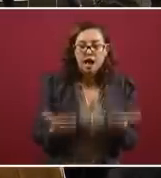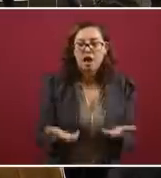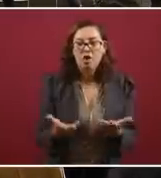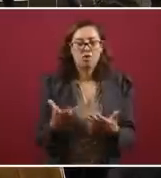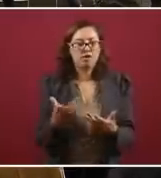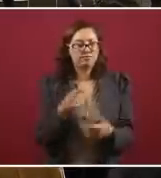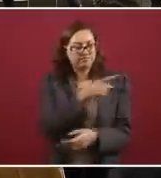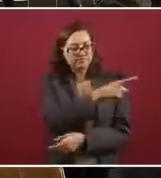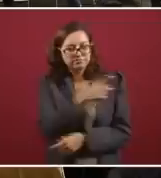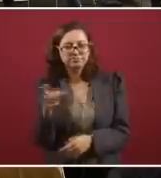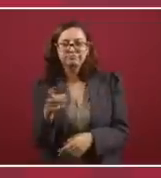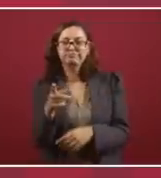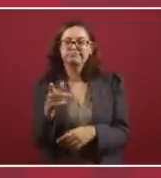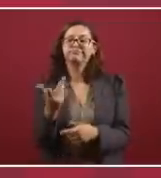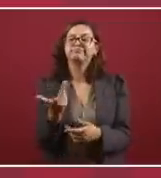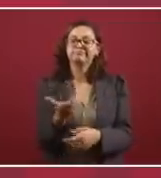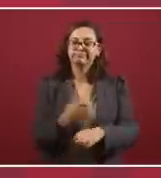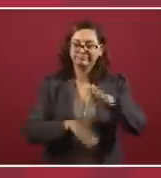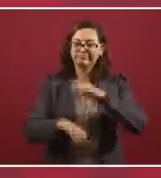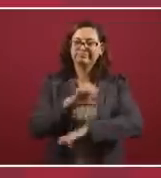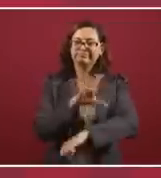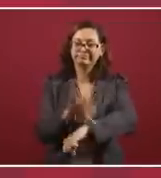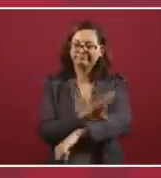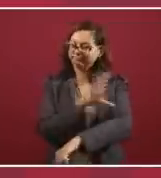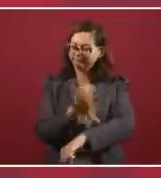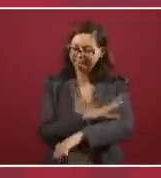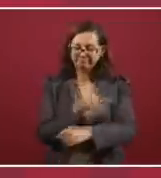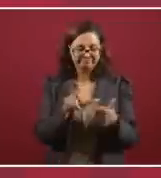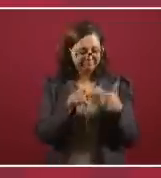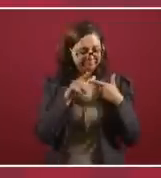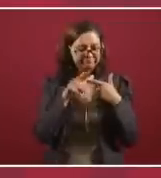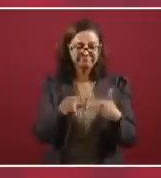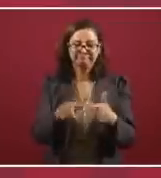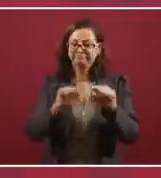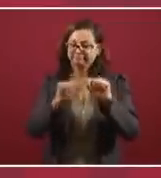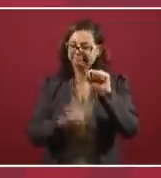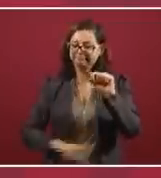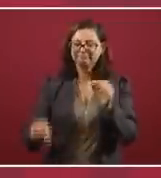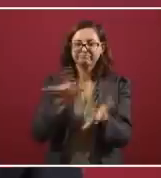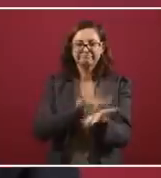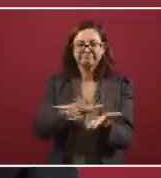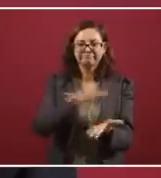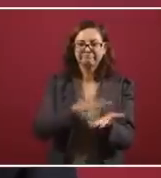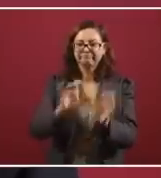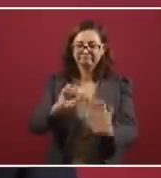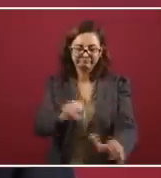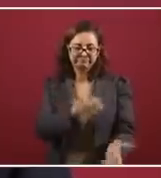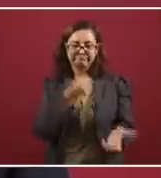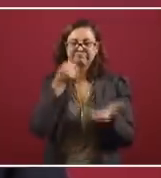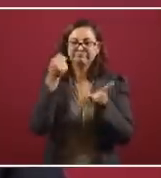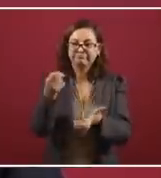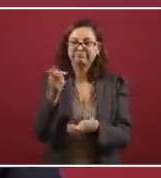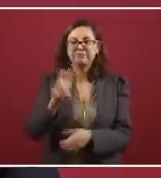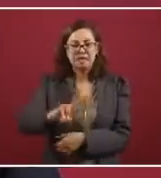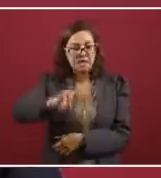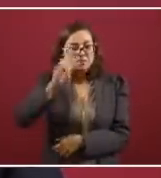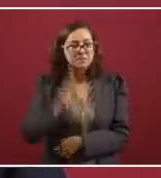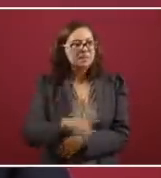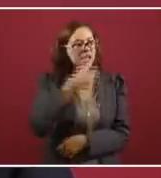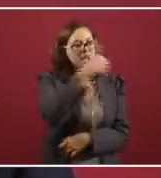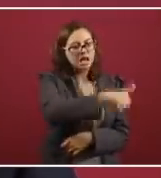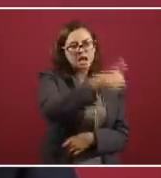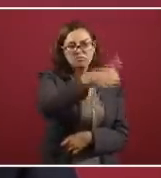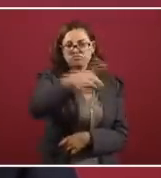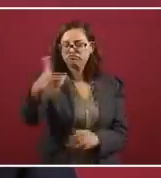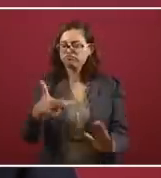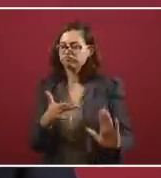de energía que definitivamente seguirán invirtiendo en México. Hay un compromiso verbal de cada una de ellas